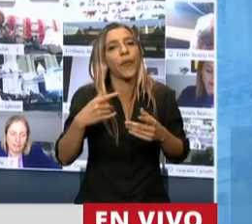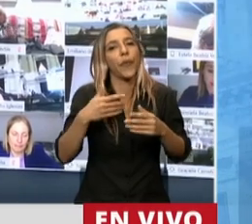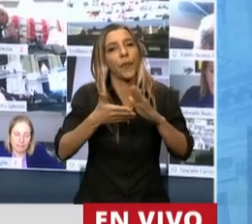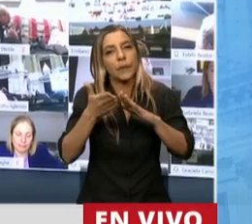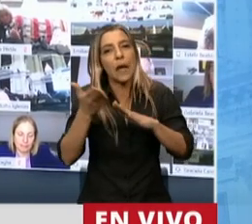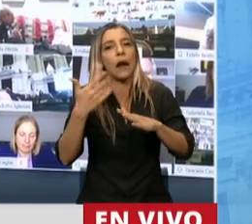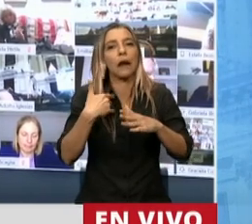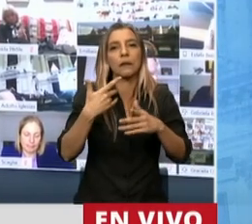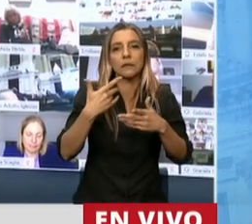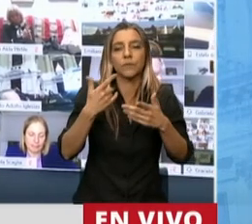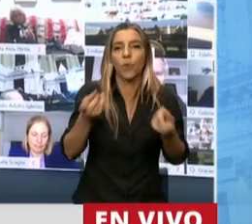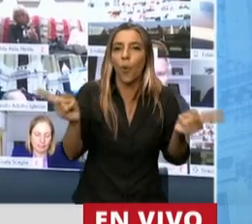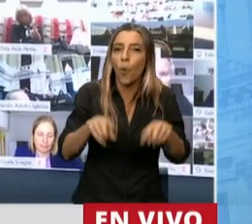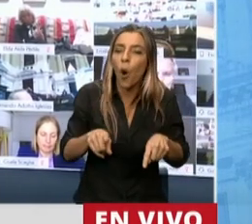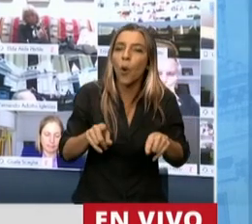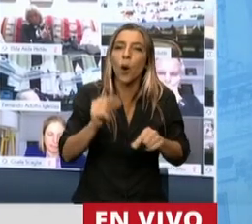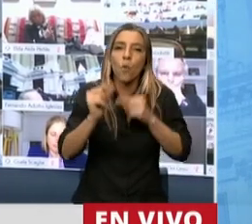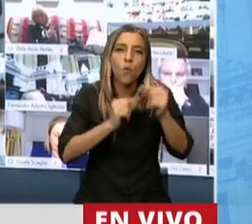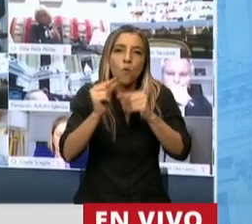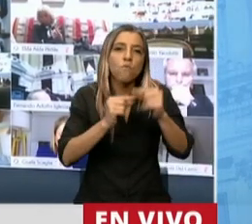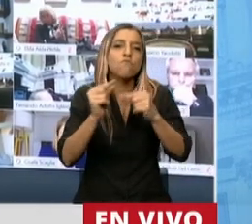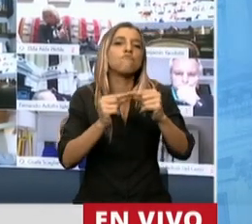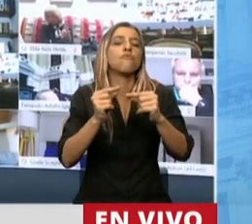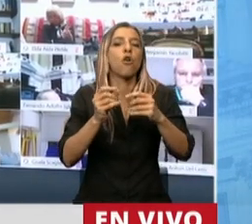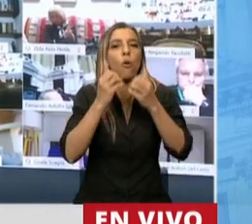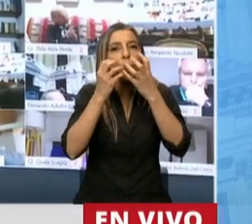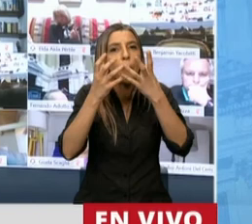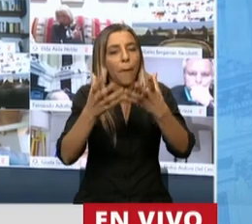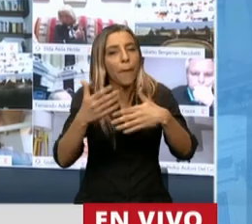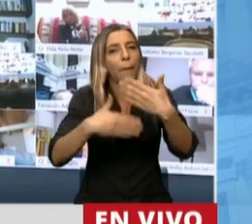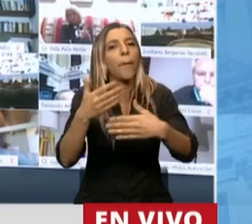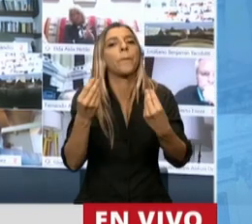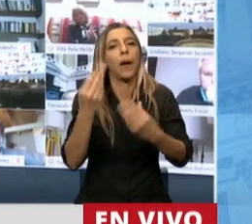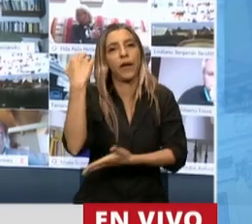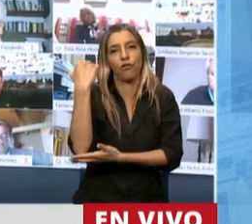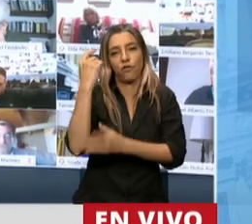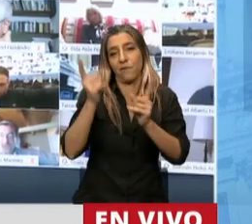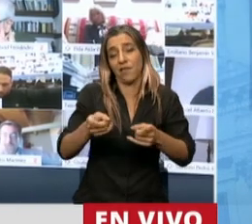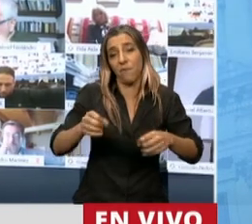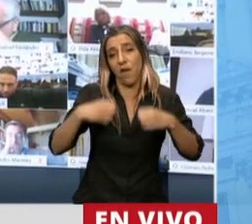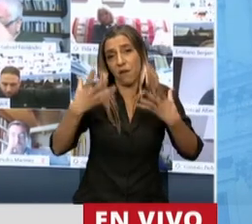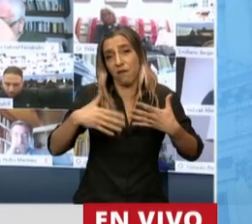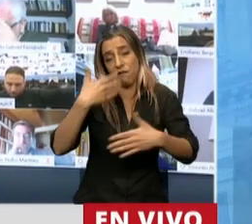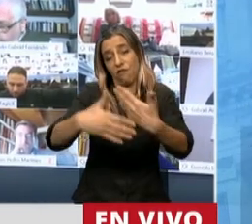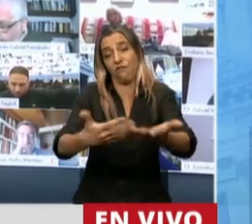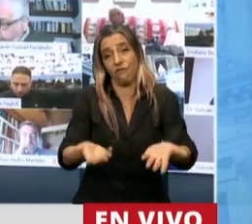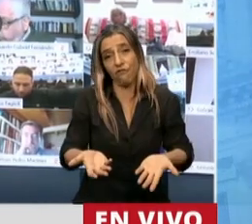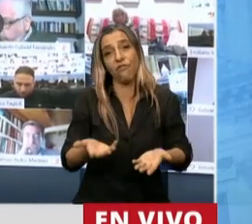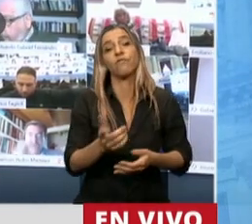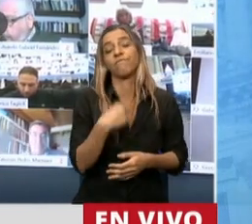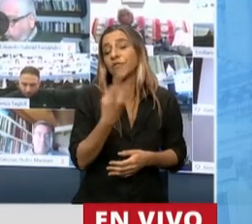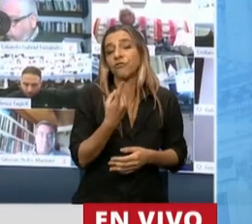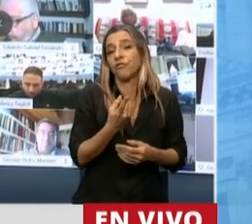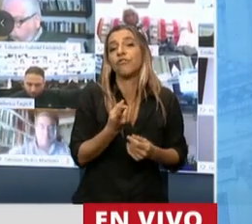el país pueda comenzar esa recuperación económica que a todos nos preocupa, pero que sin duda, si no recuperamos